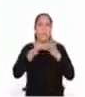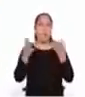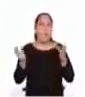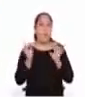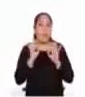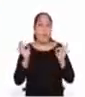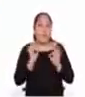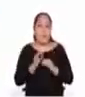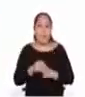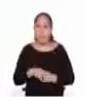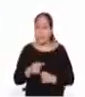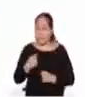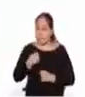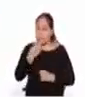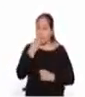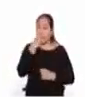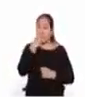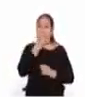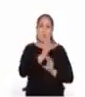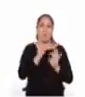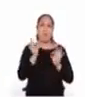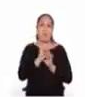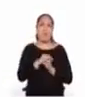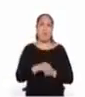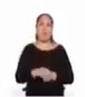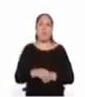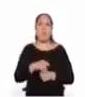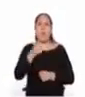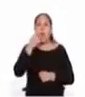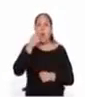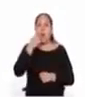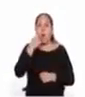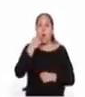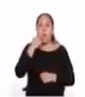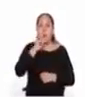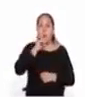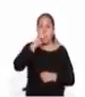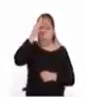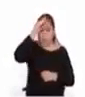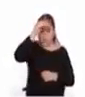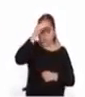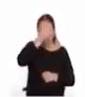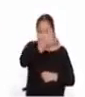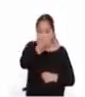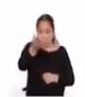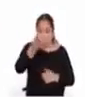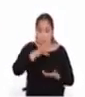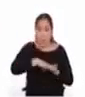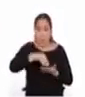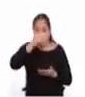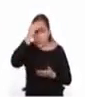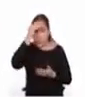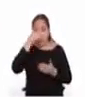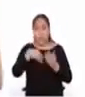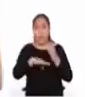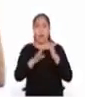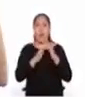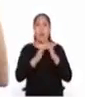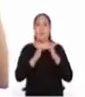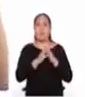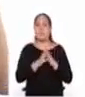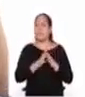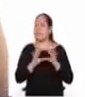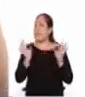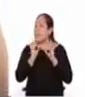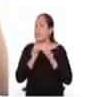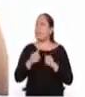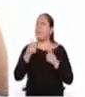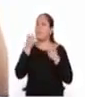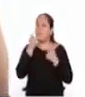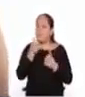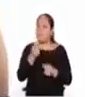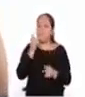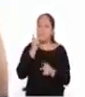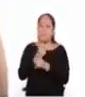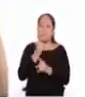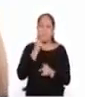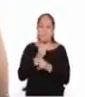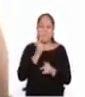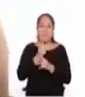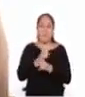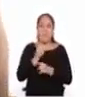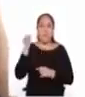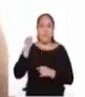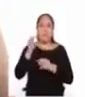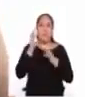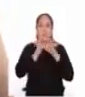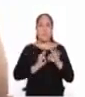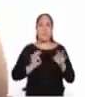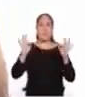nada, ni tocino, ni las chicas y chicos de Aprendo en Casa. Nada de nada. Exacto, así de